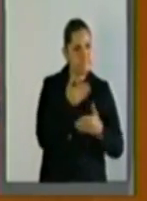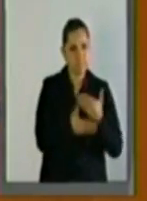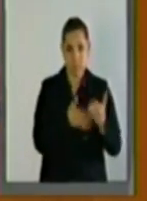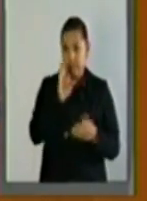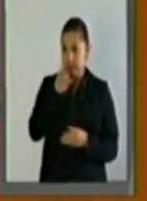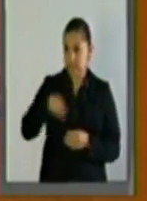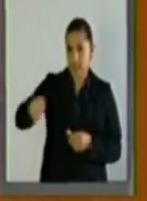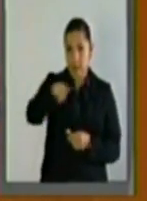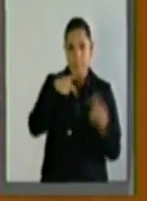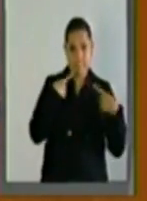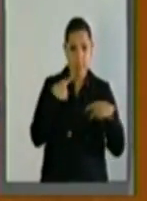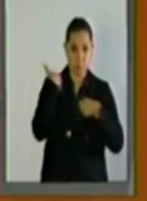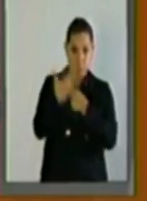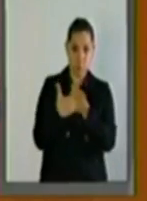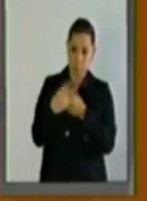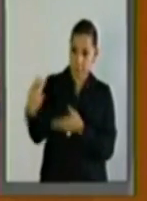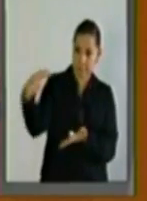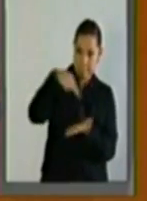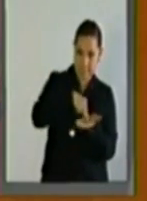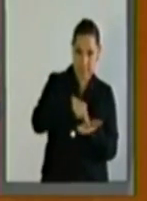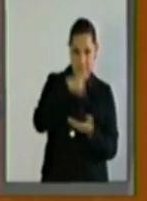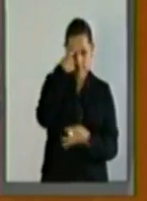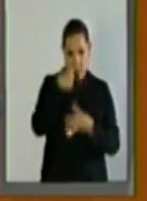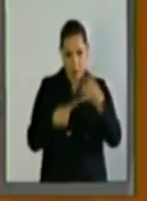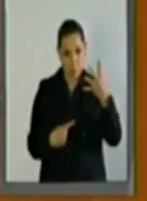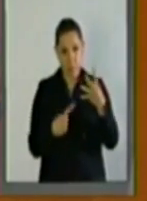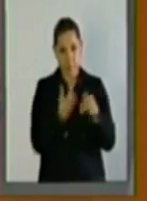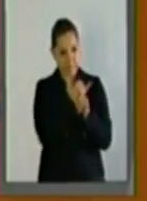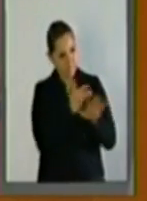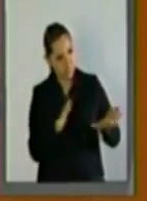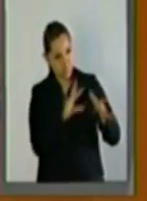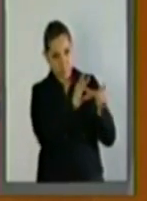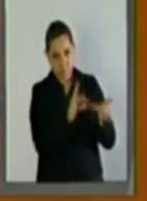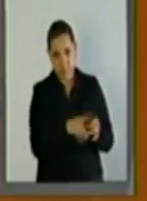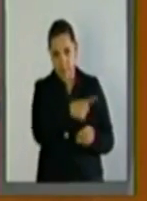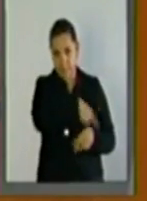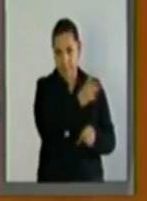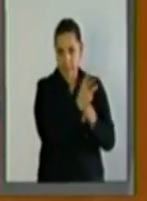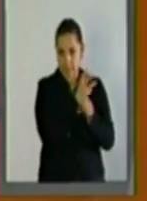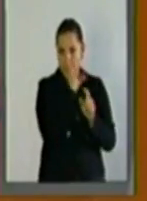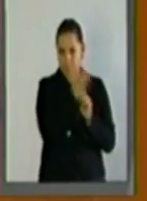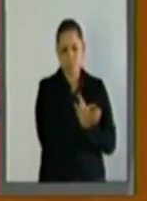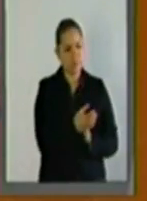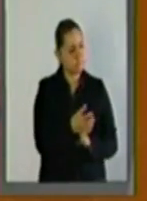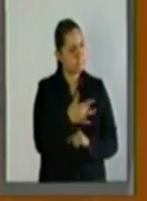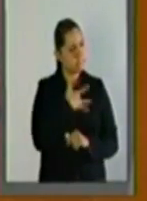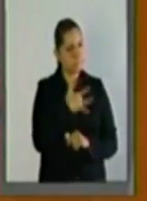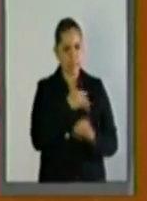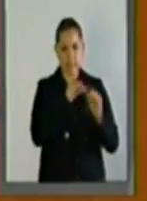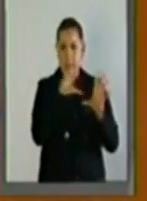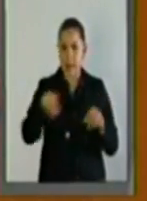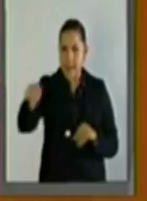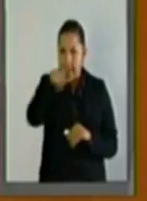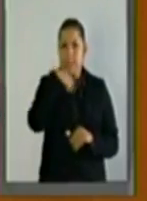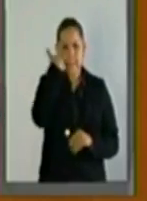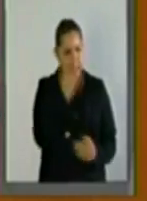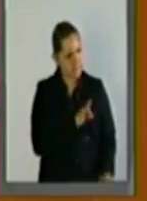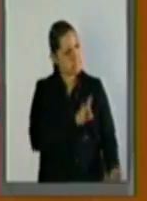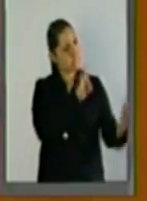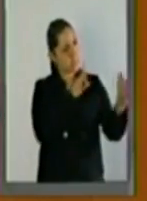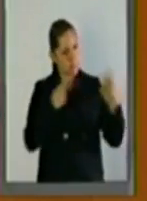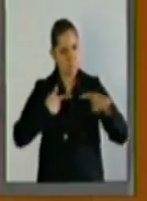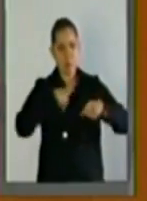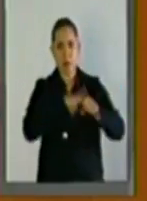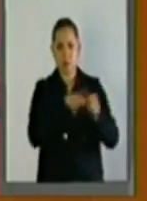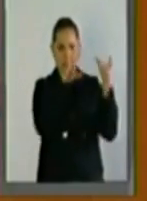Poder Legislativo y a la tercera comisión particularmente lo harán conscientes de que tienen que dar la cara, pero sobre todo de que